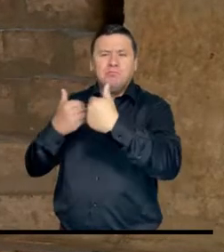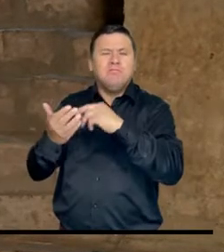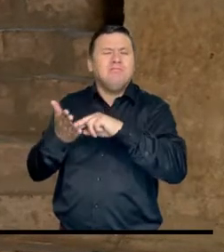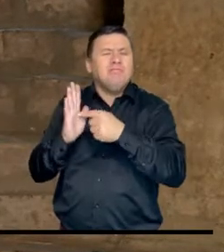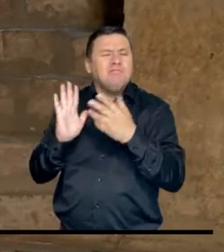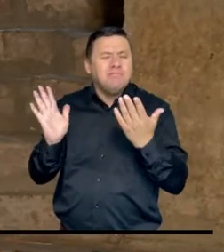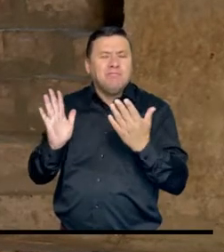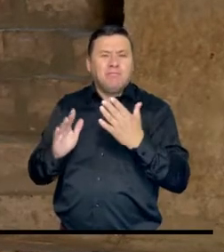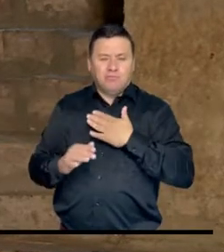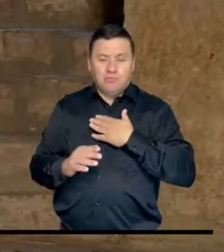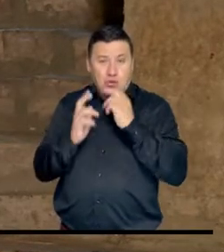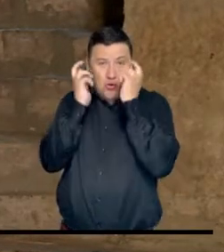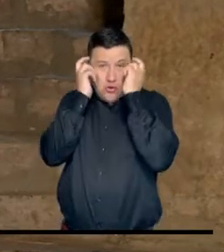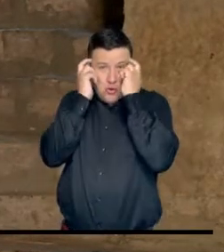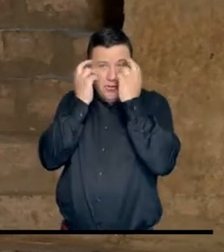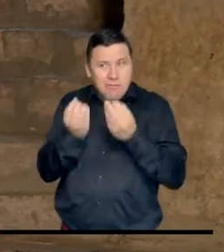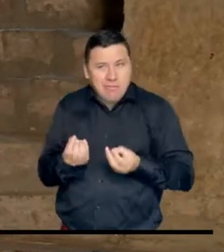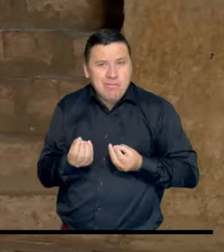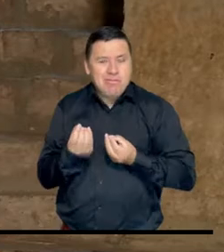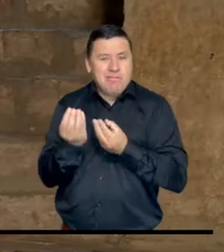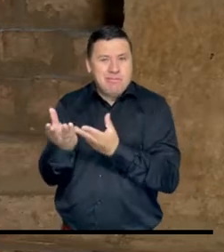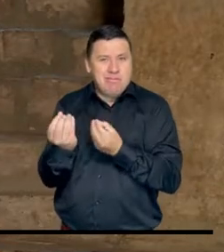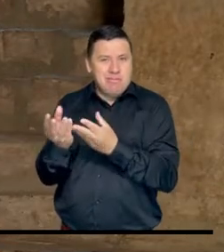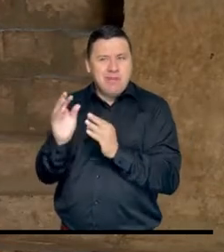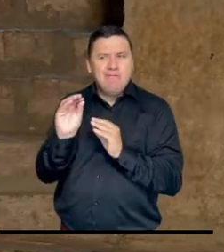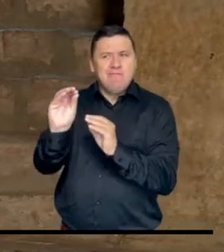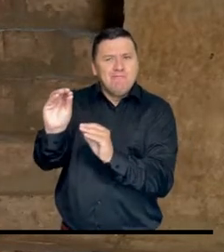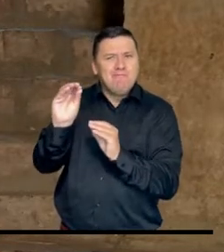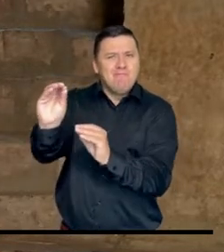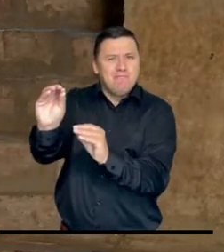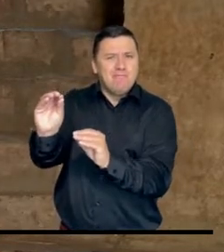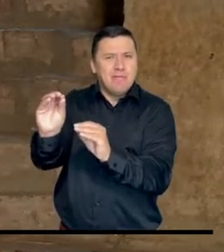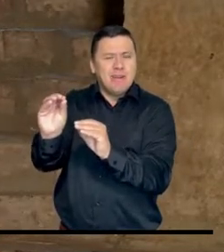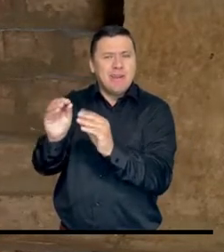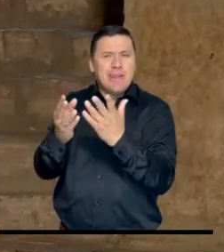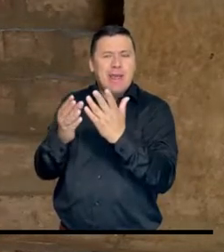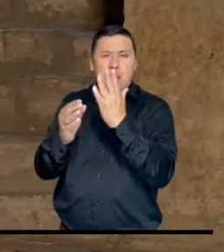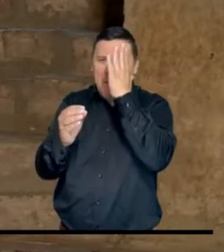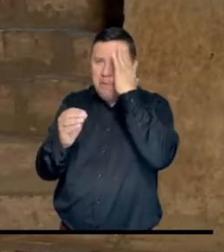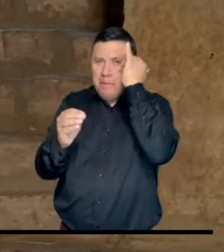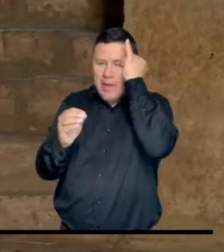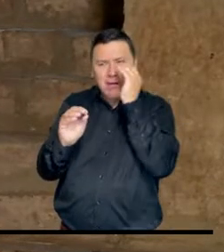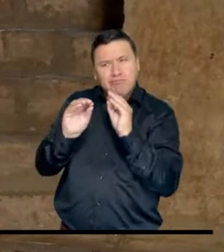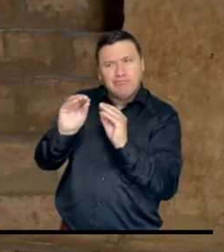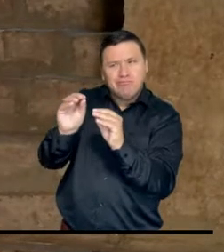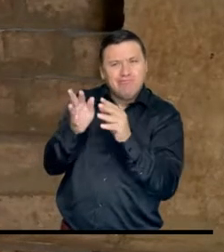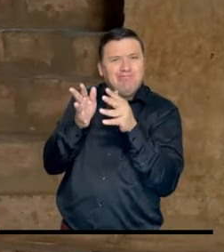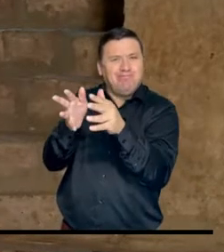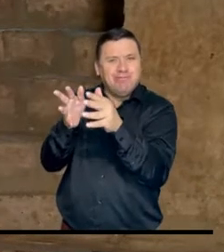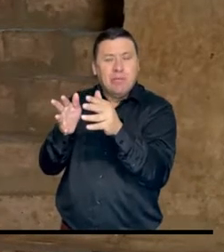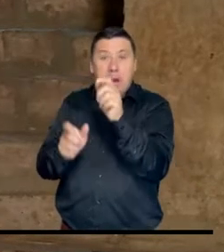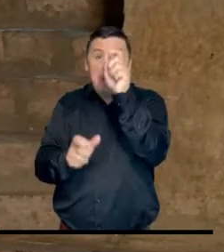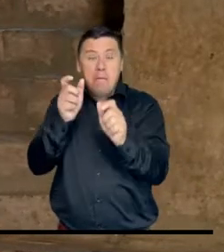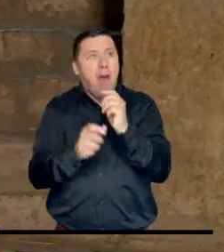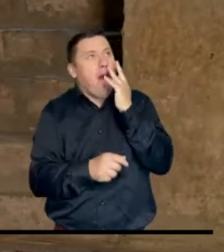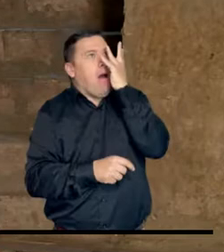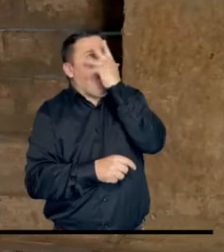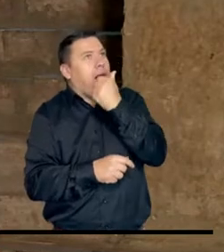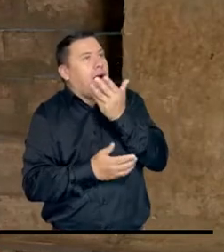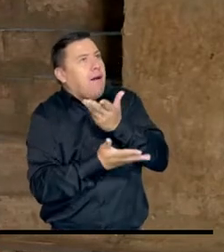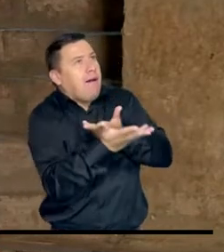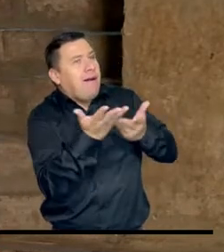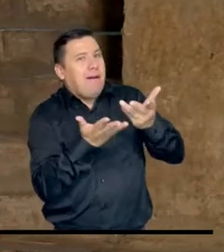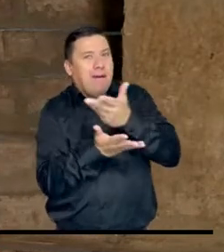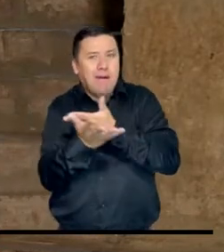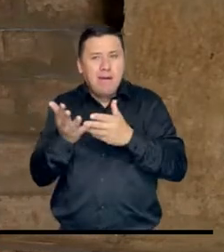de, desde nuestro conocimiento, tratar de formar, de hacer un ejercicio pedagógico que la gente pueda disfrutar e